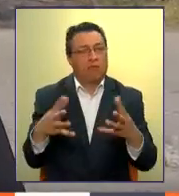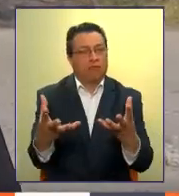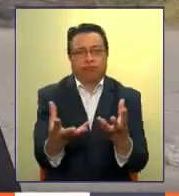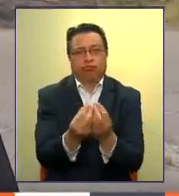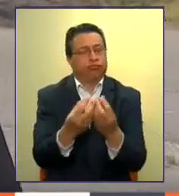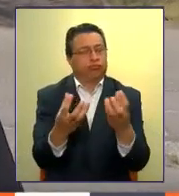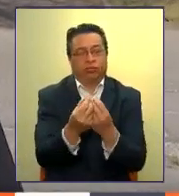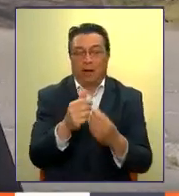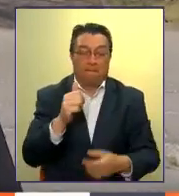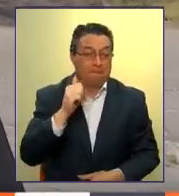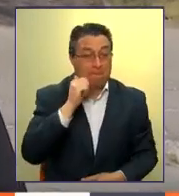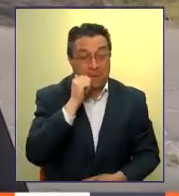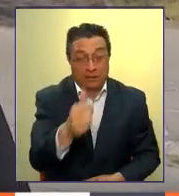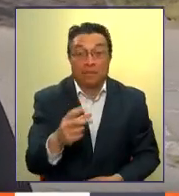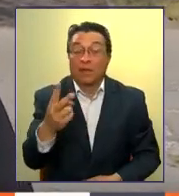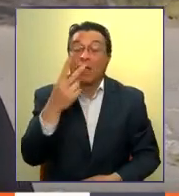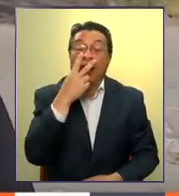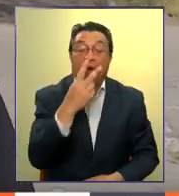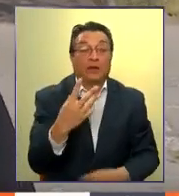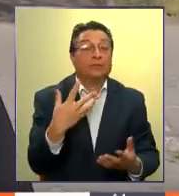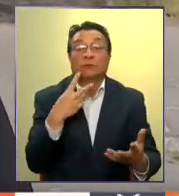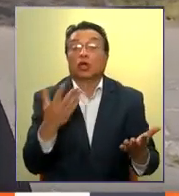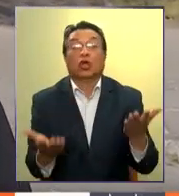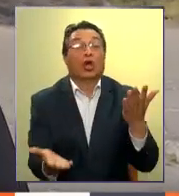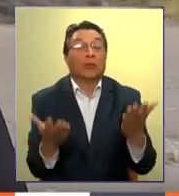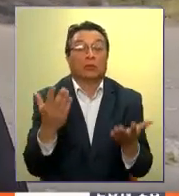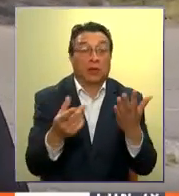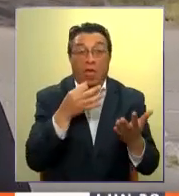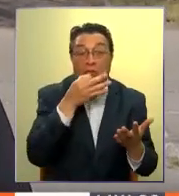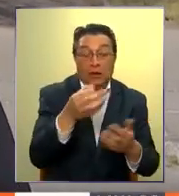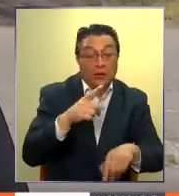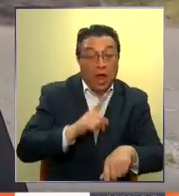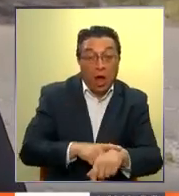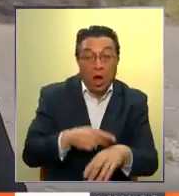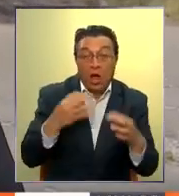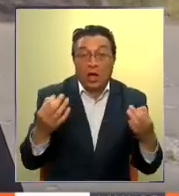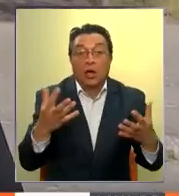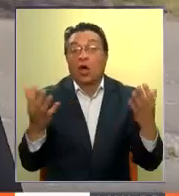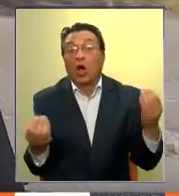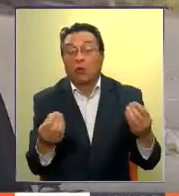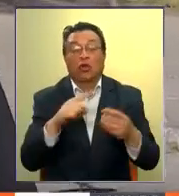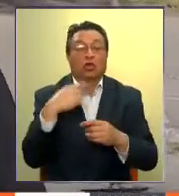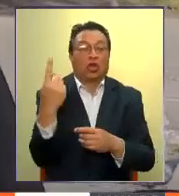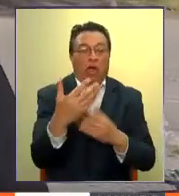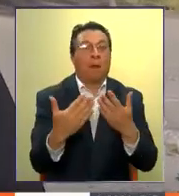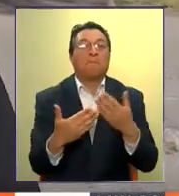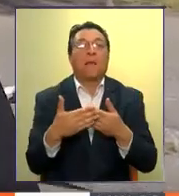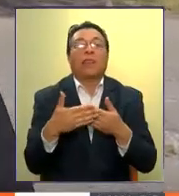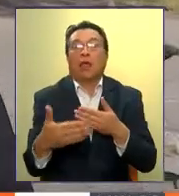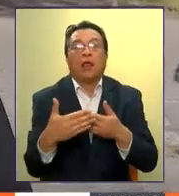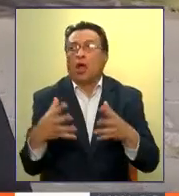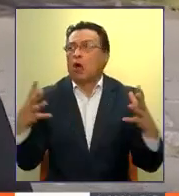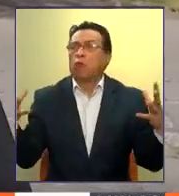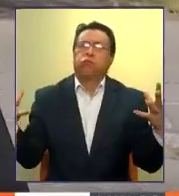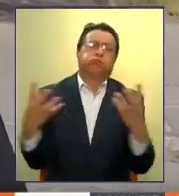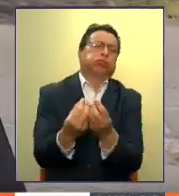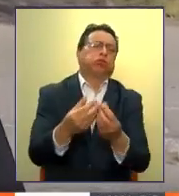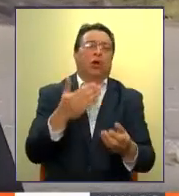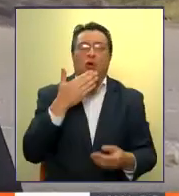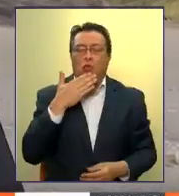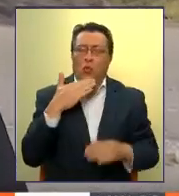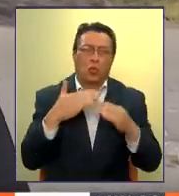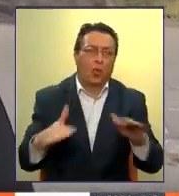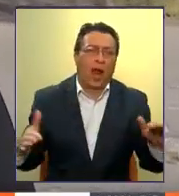así que hay que ver el lado contrario porque si dicen una hora yo creo que la gente va a salir más tarde y va a ver el mismo caos sea la hora que